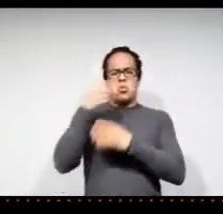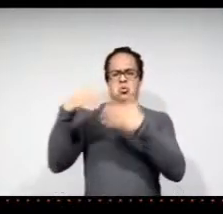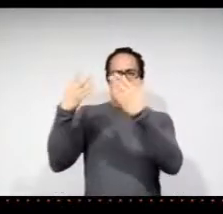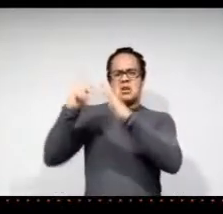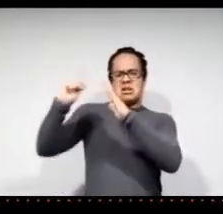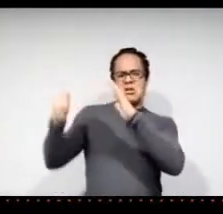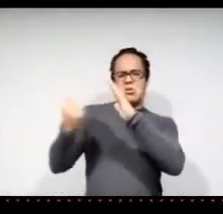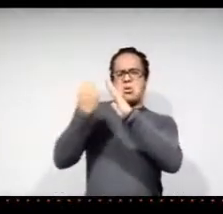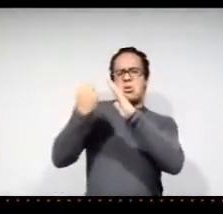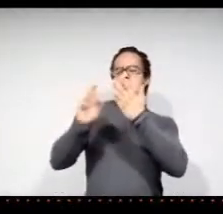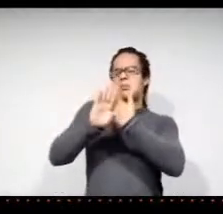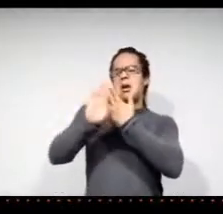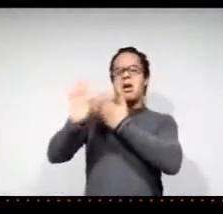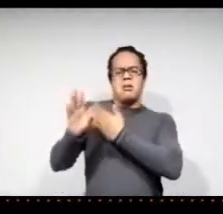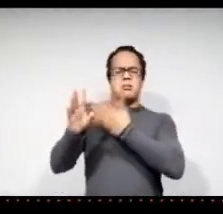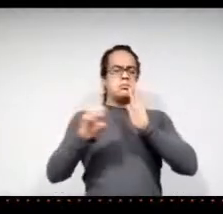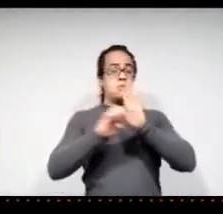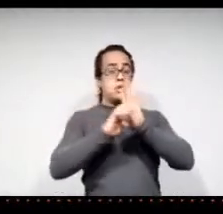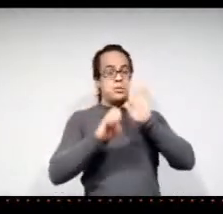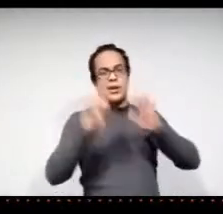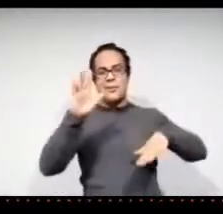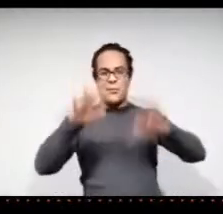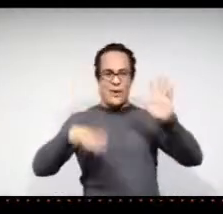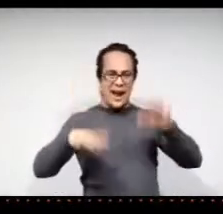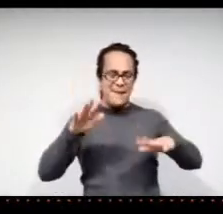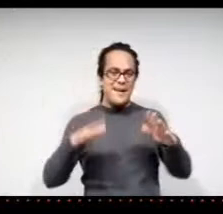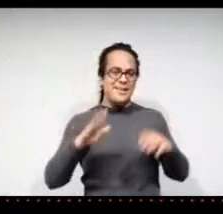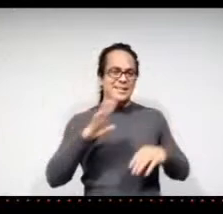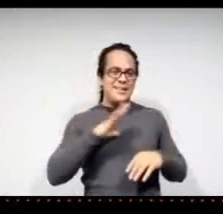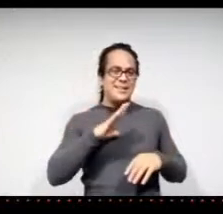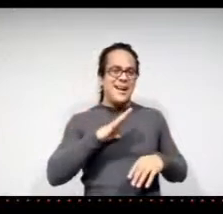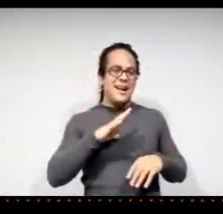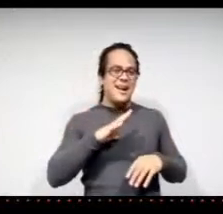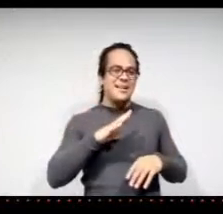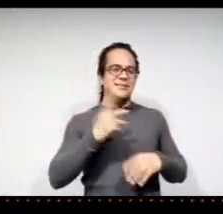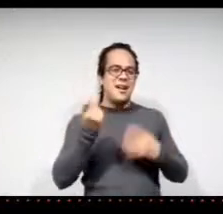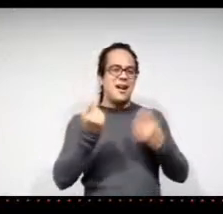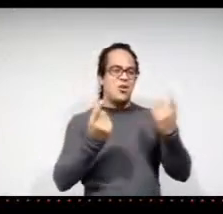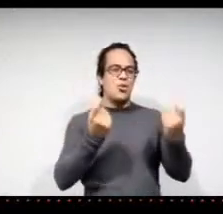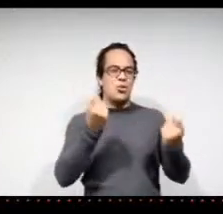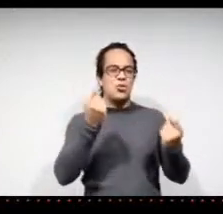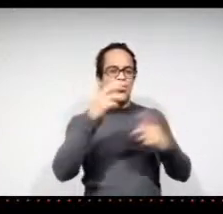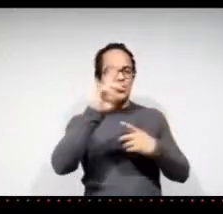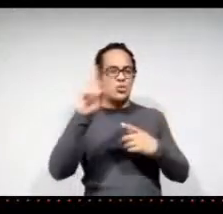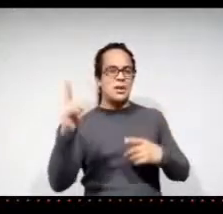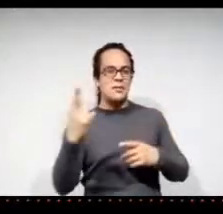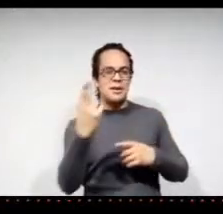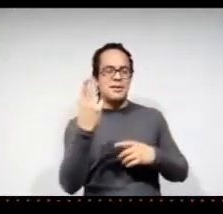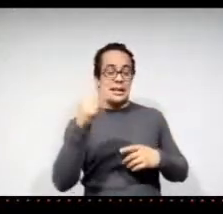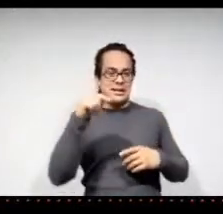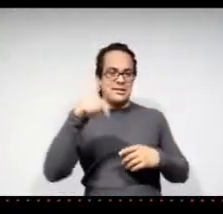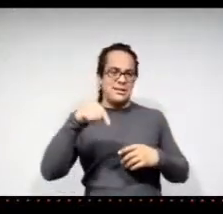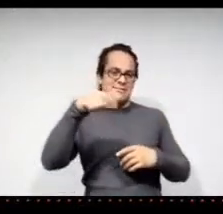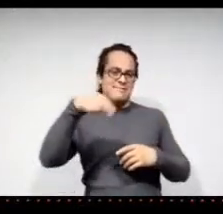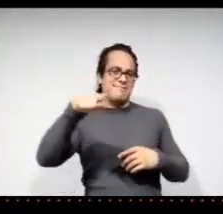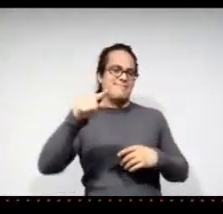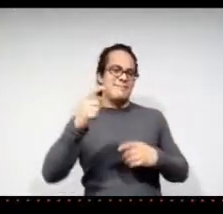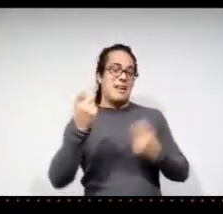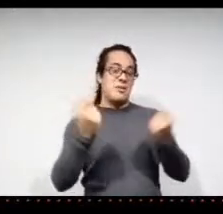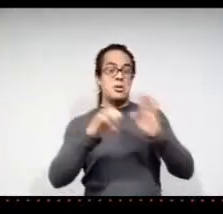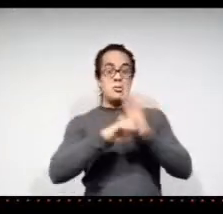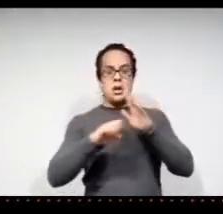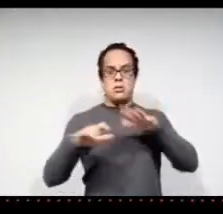de si hubo, como ha pasado en el caso de alguna de nuestras universidades aquí presentes, que un temblor, que